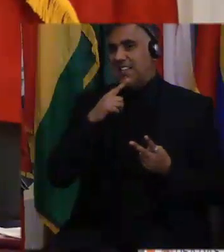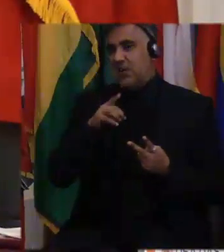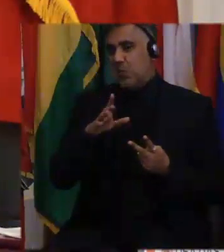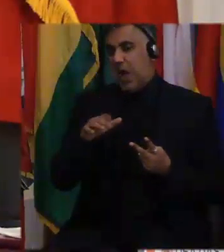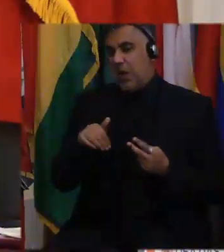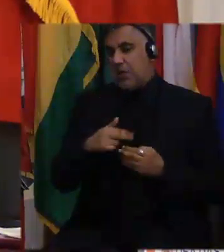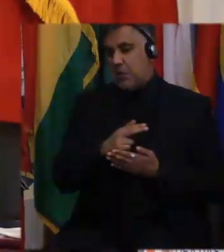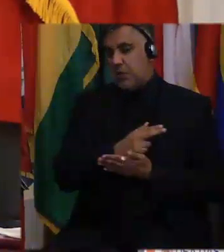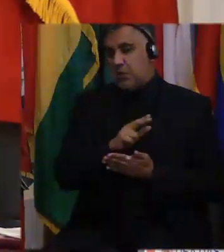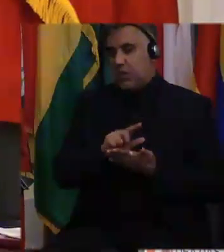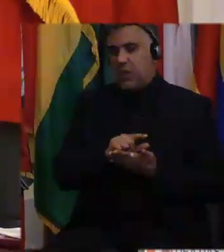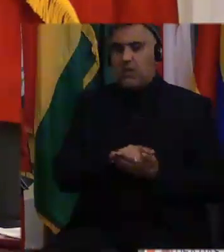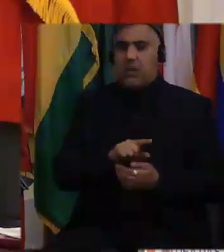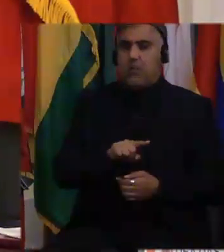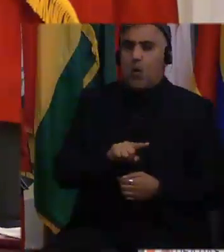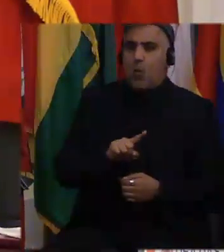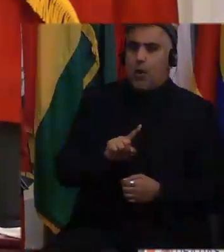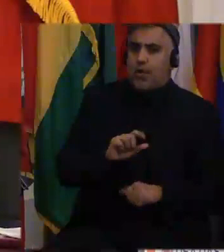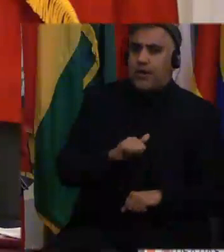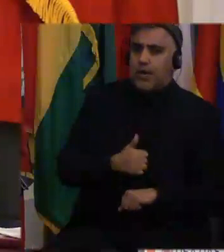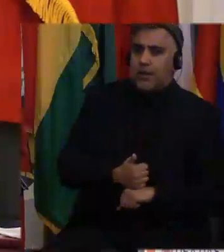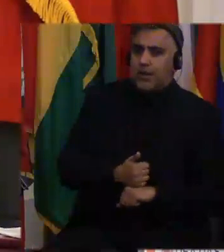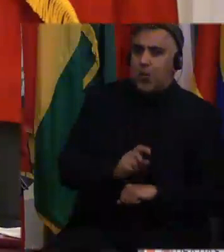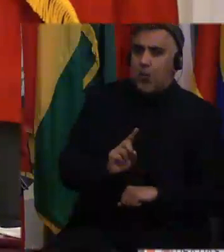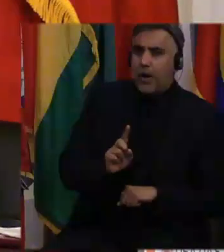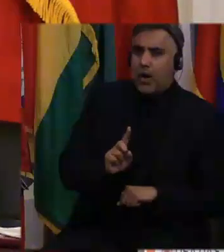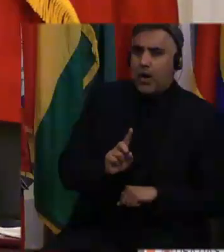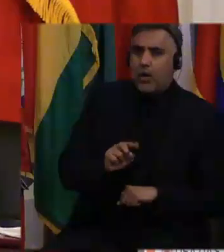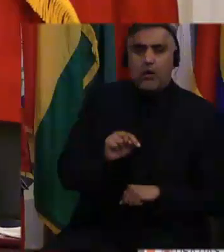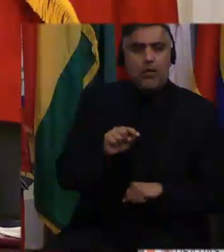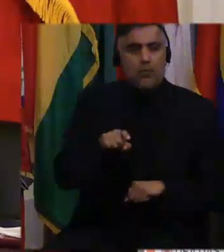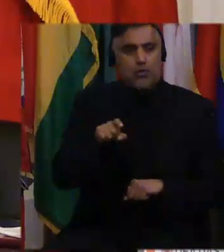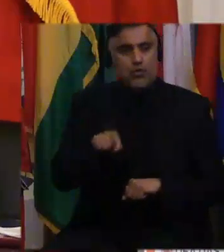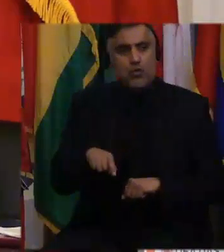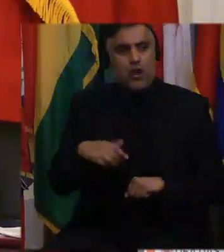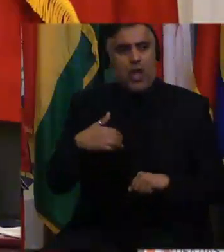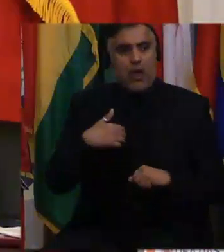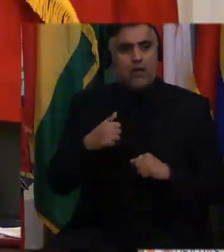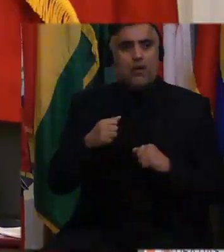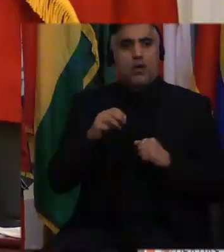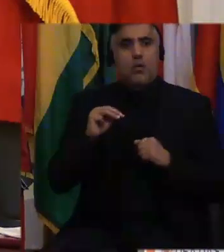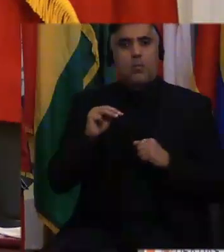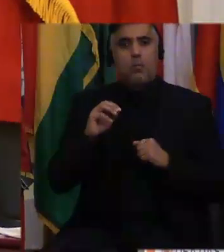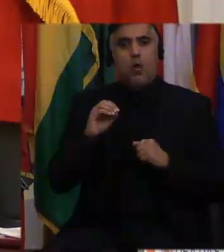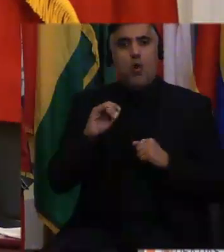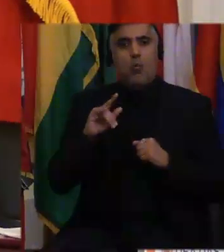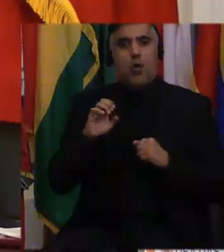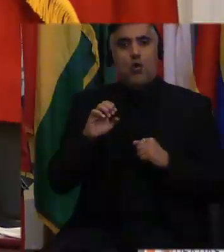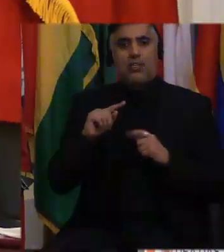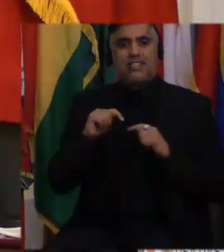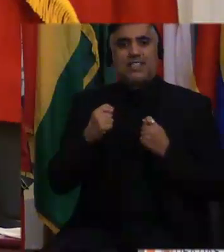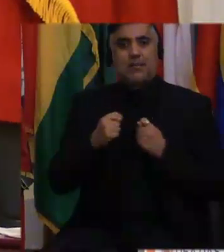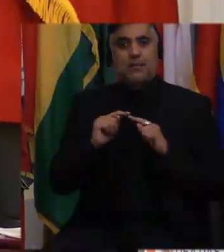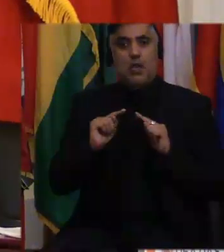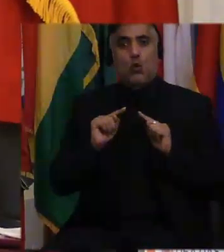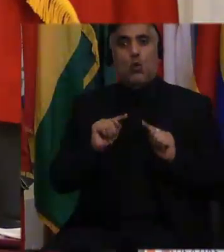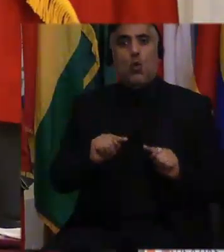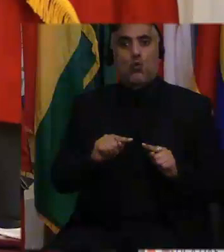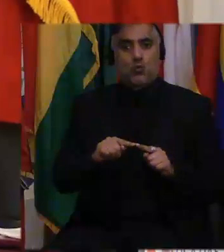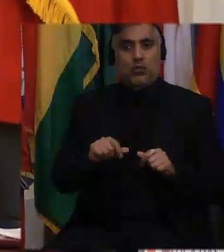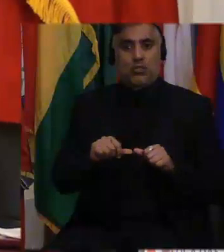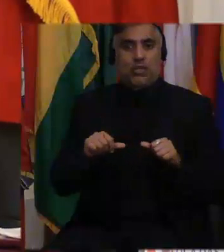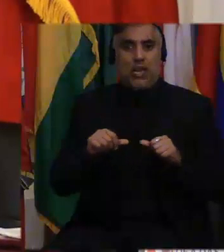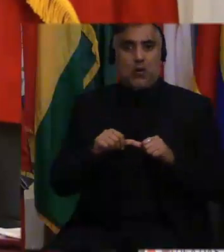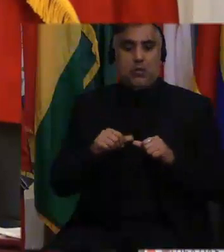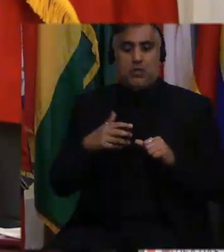van a aplicar. O sea, debería haber, por ejemplo, equipos móviles que visiten esas zonas. No sé, se me ocurre. Pero tenemos